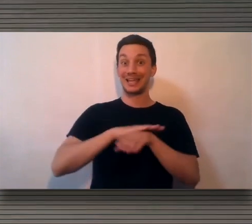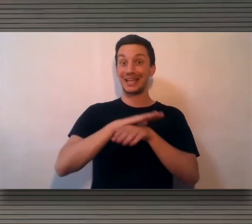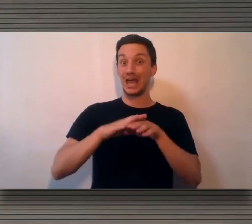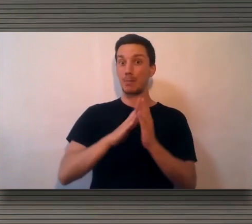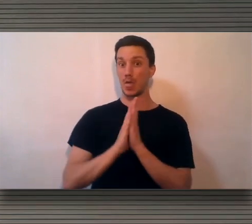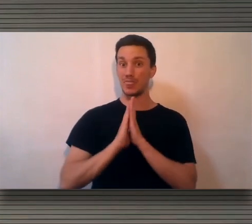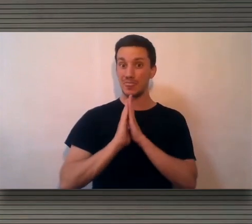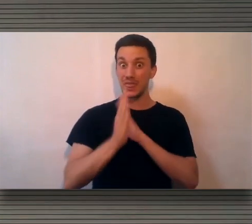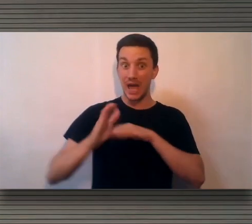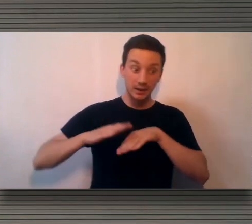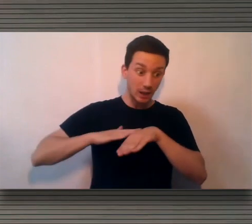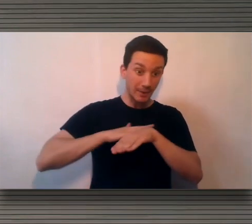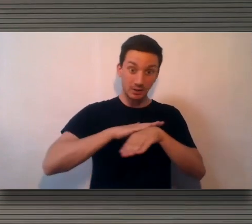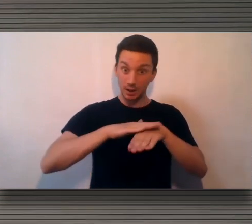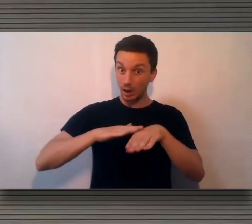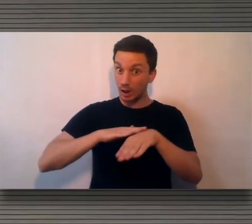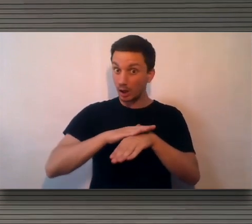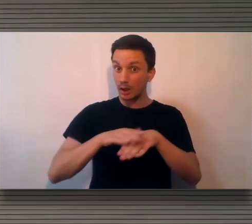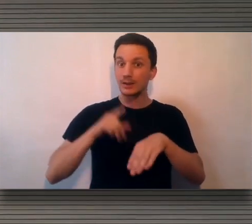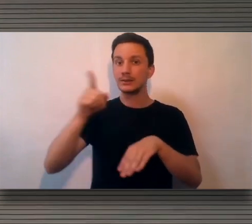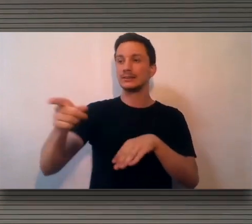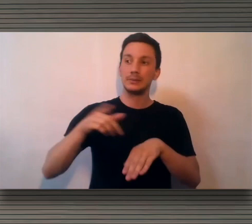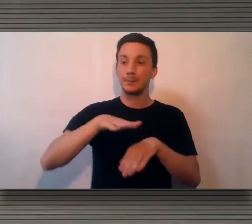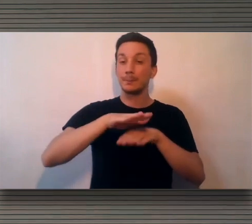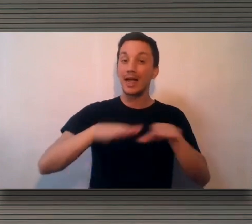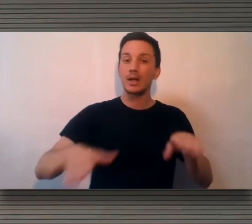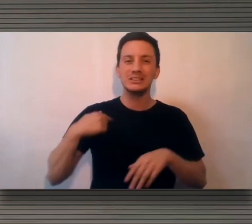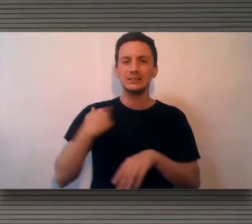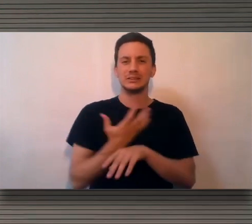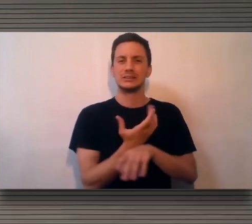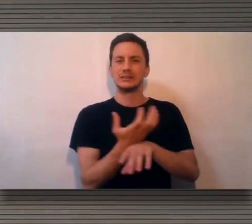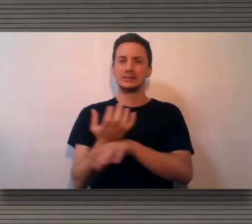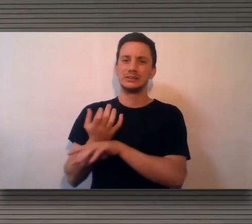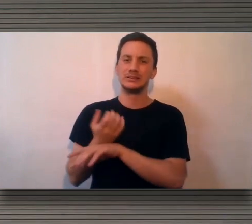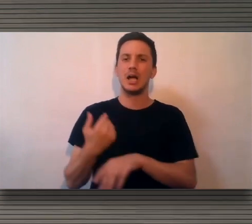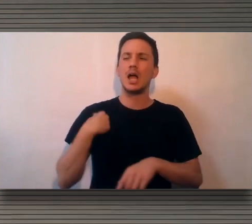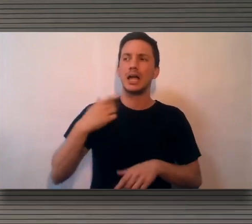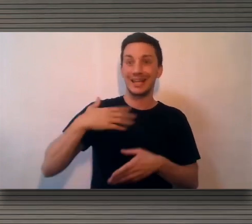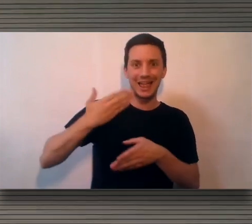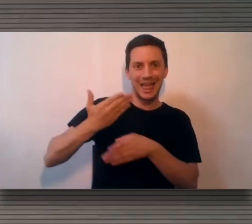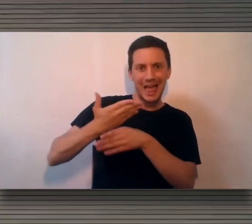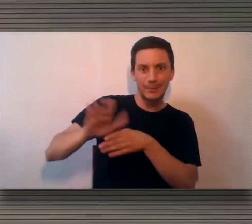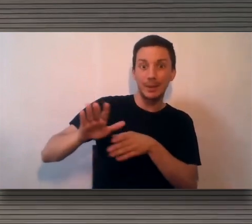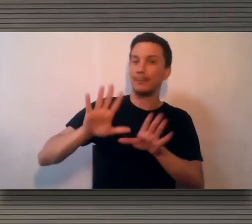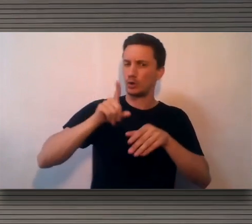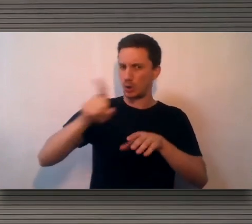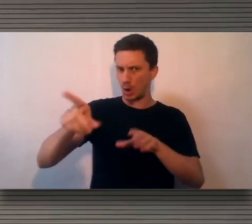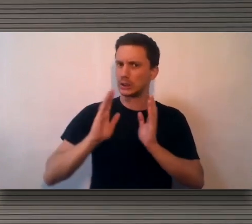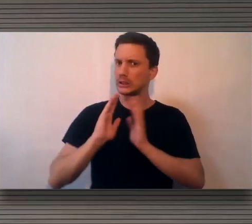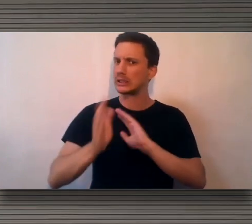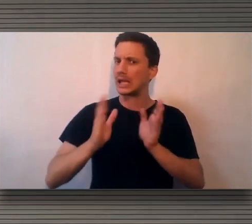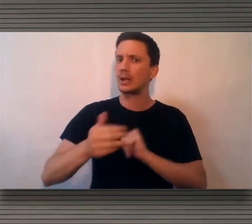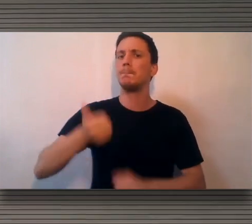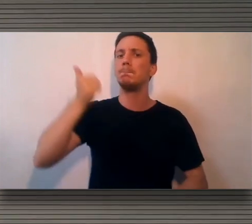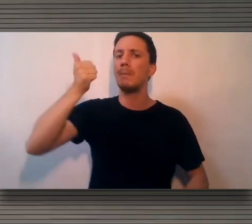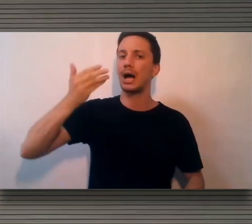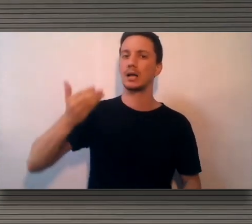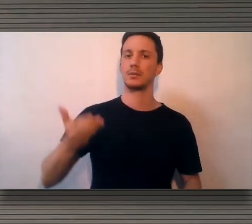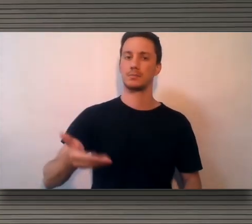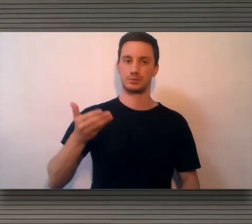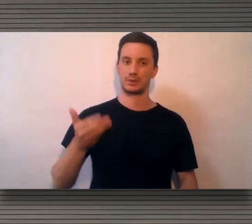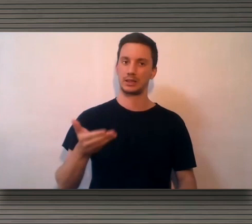en el eczema, pues les pica. Y yo por eso decía de evitarlo, pero no, tratarlo es lo más importante.